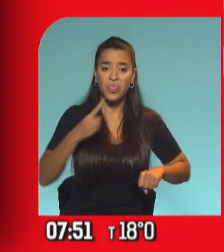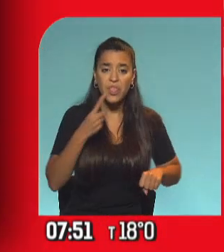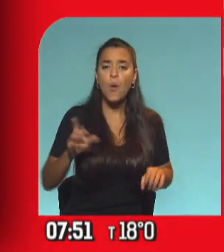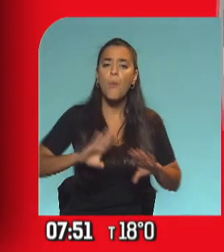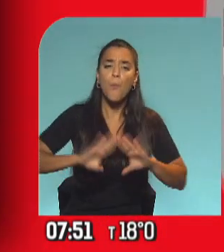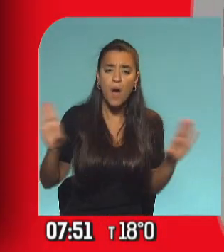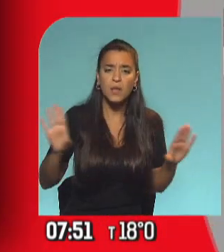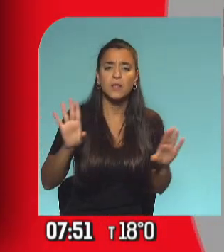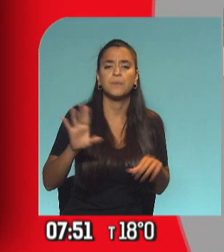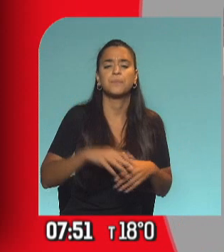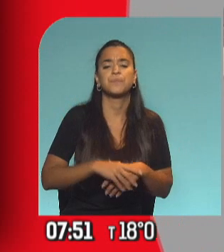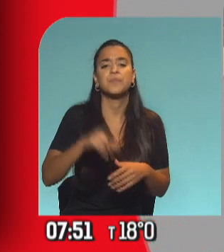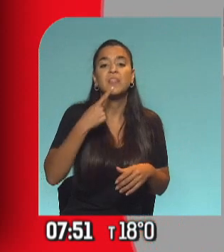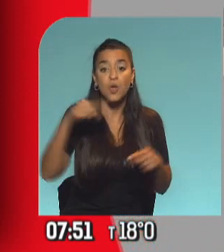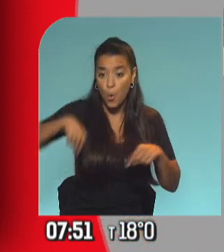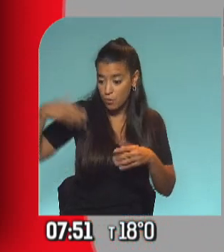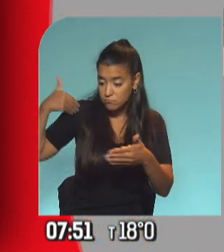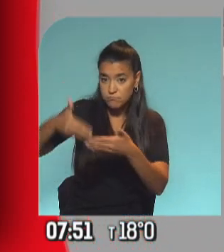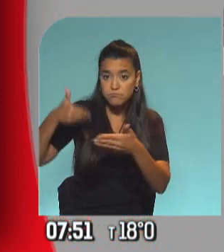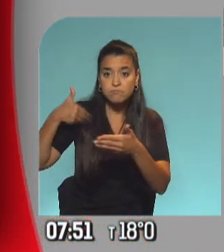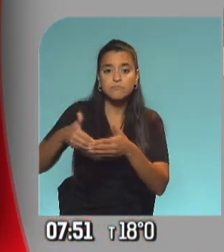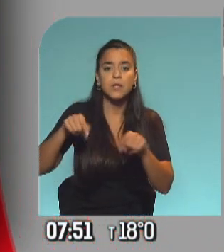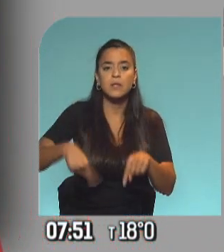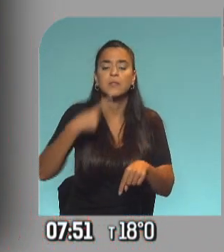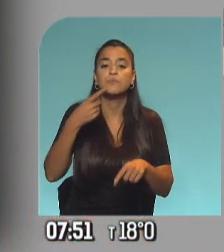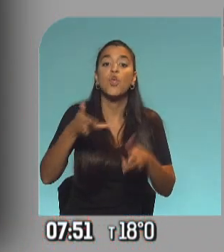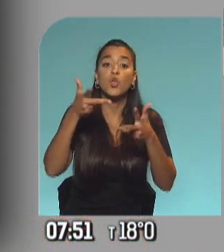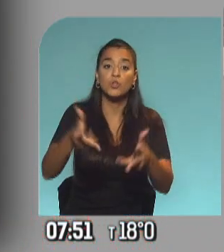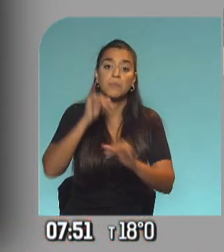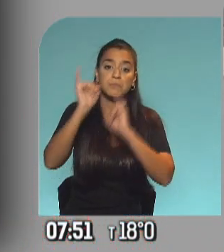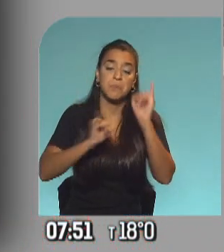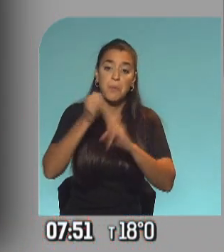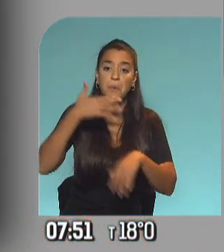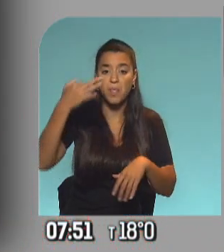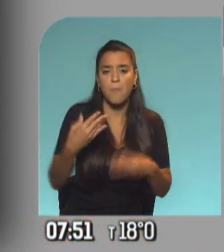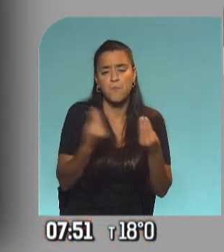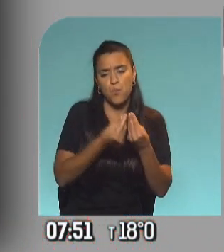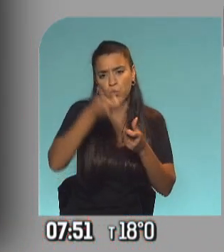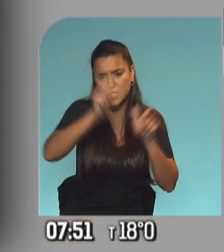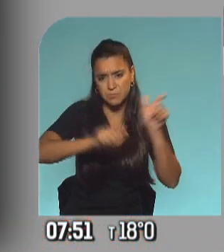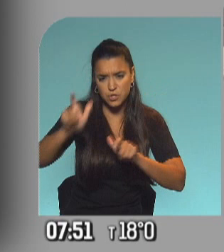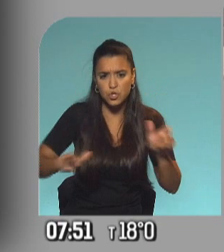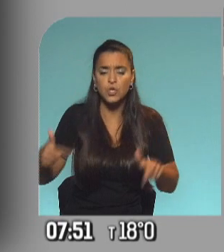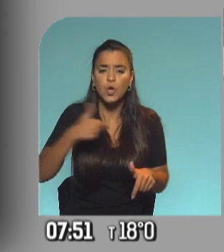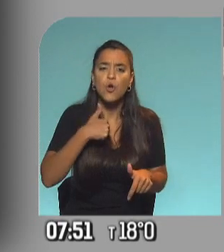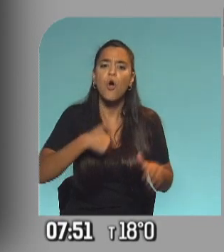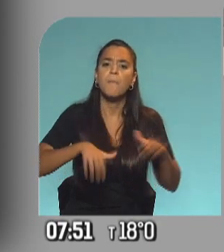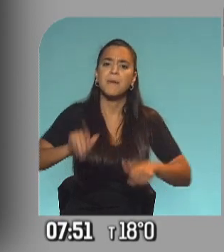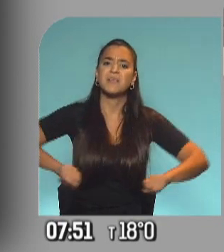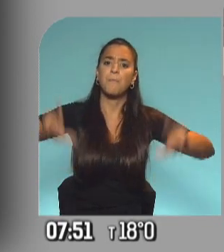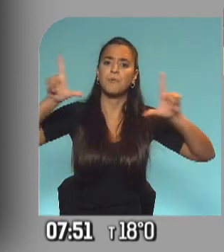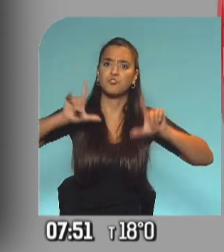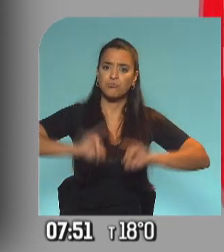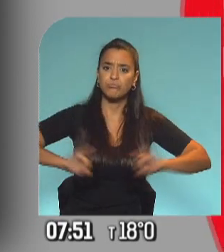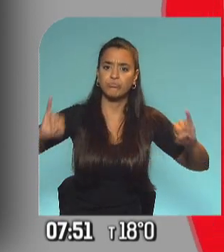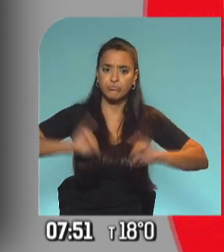dina resino y en estos días en los que por decir mis verdades y las terminan de millones en todo el país tuve mayor exposición en